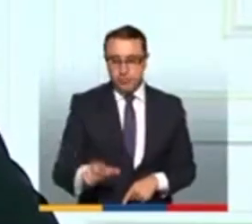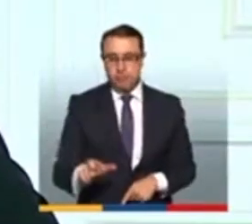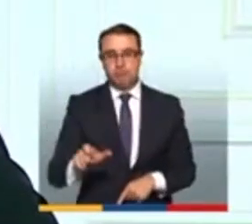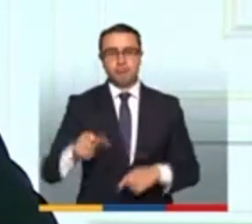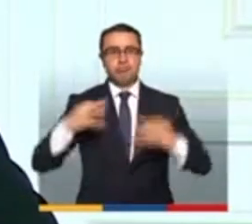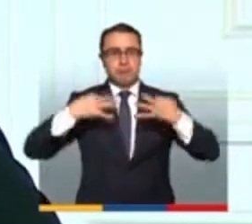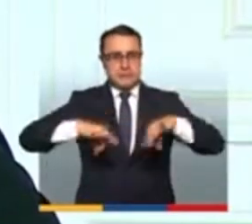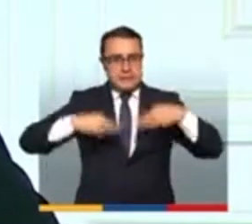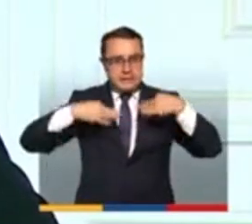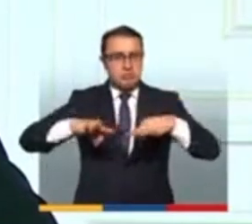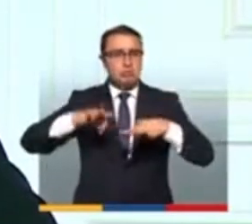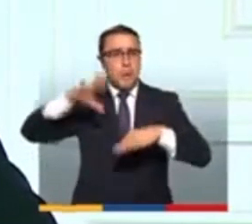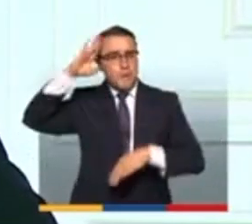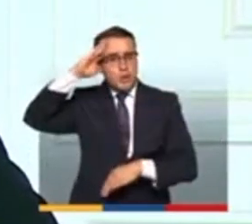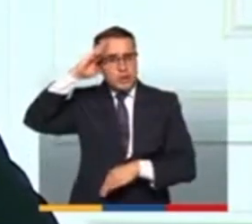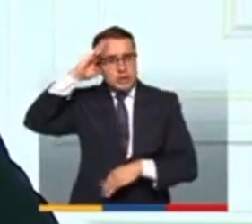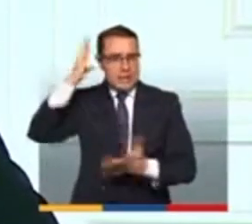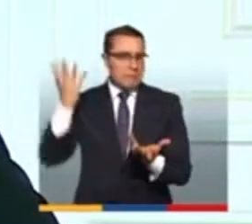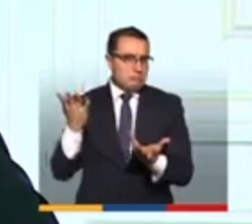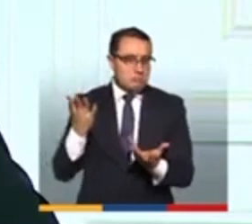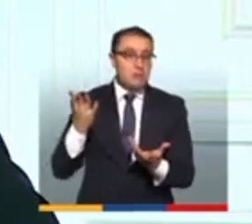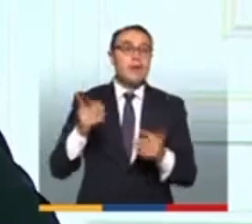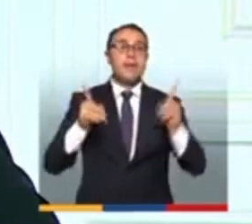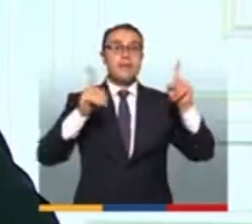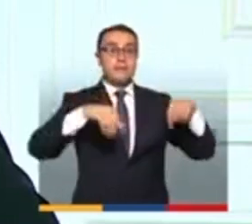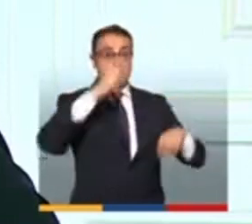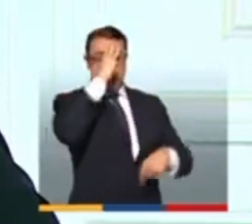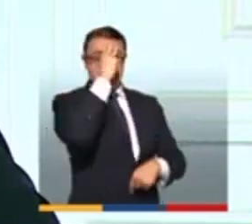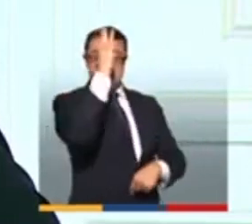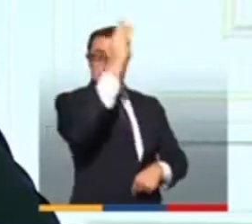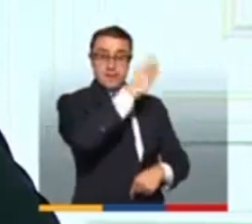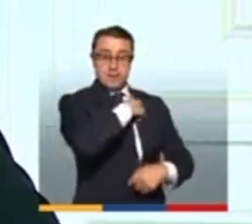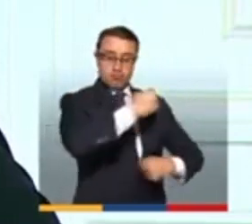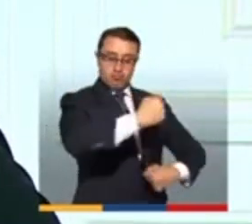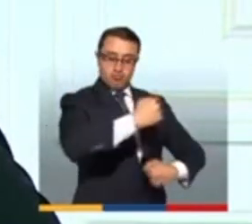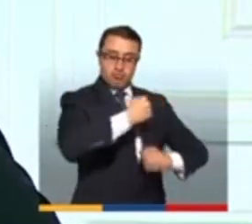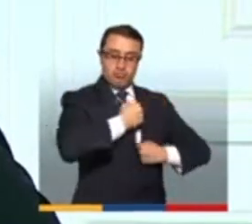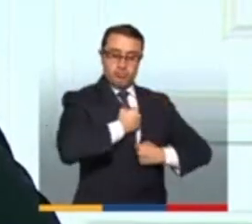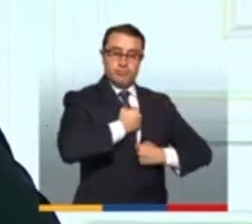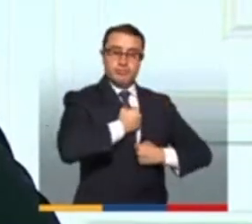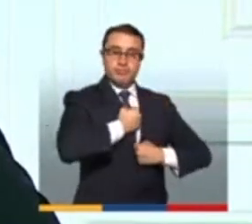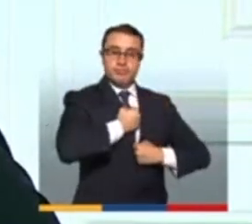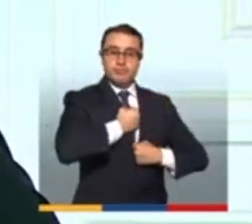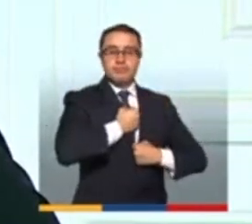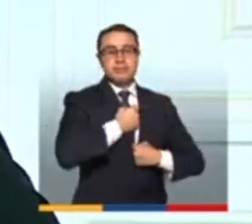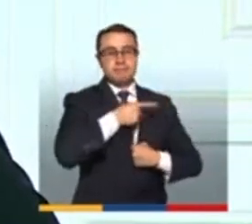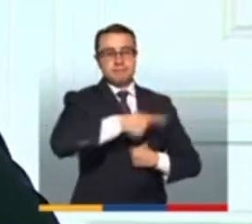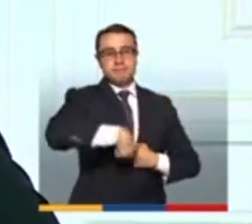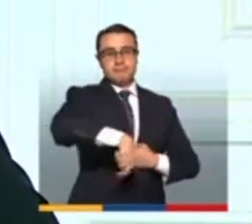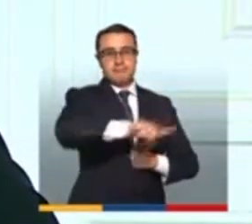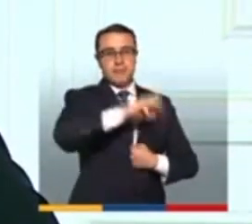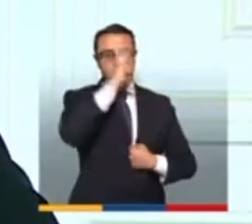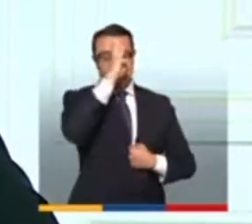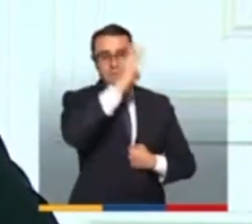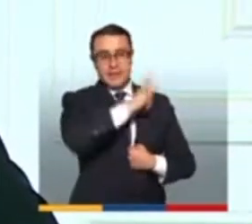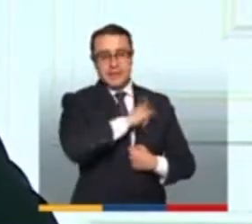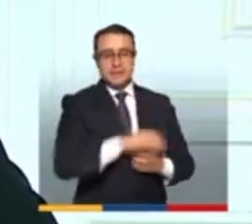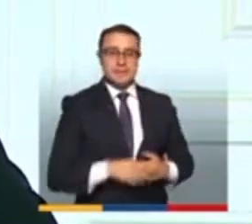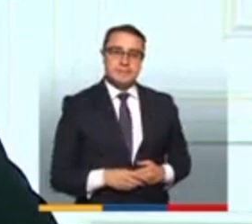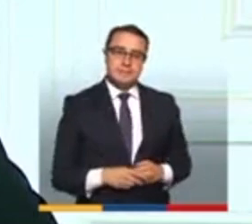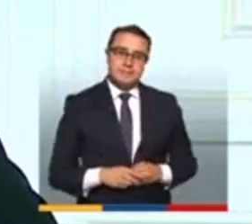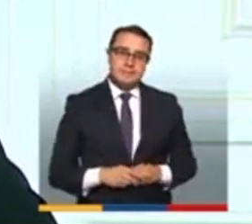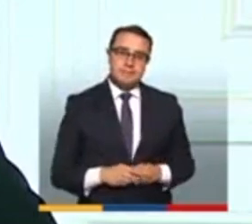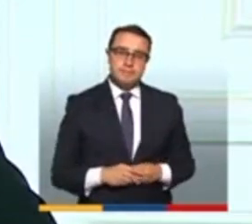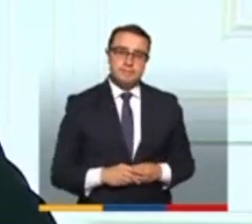de la patrullera, y del soldado, en el caso de las fuerzas militares.